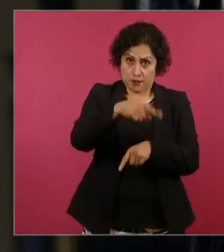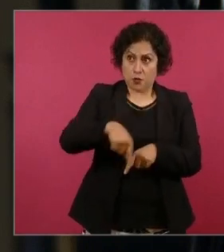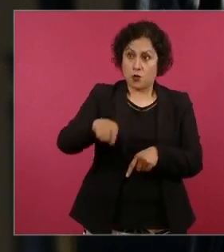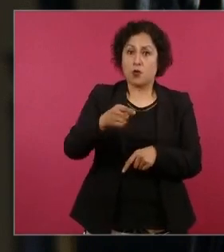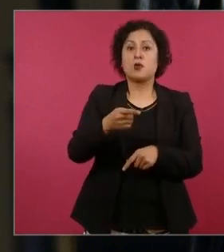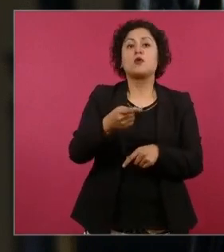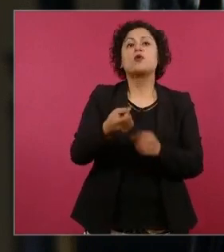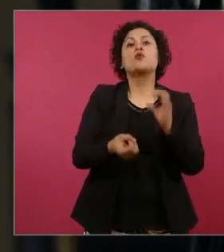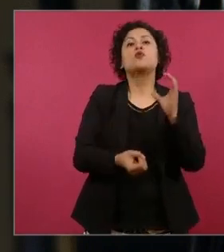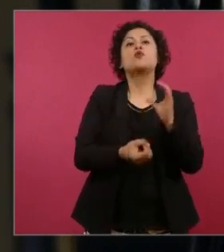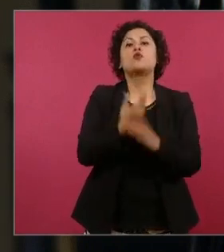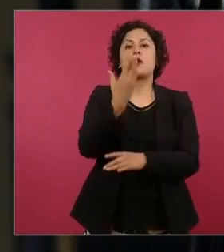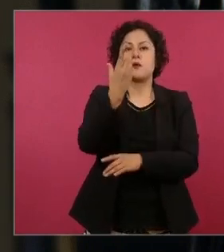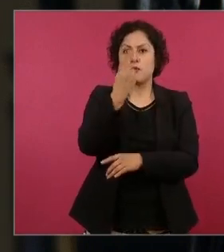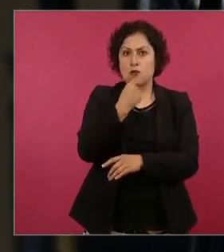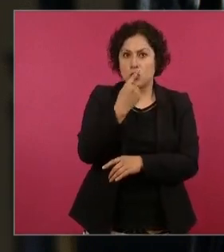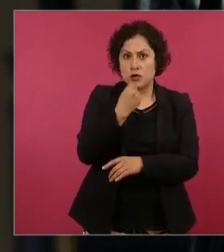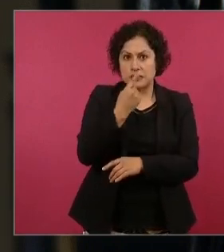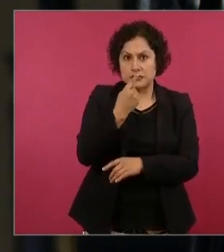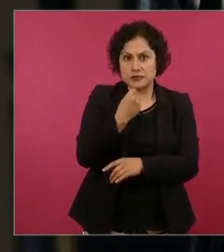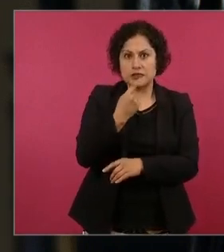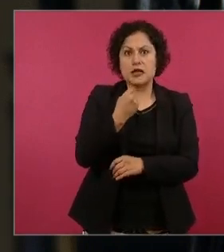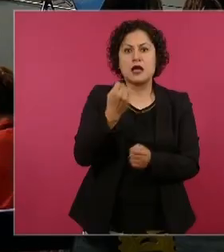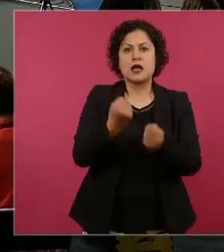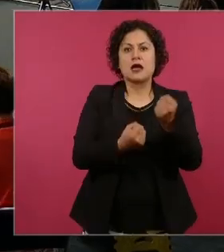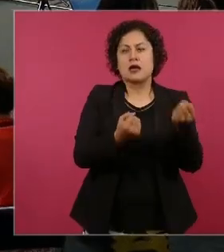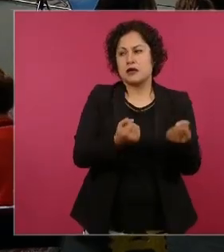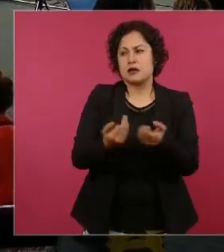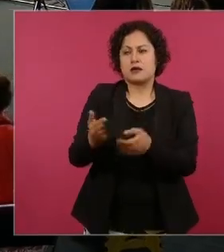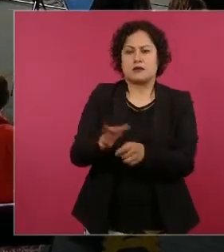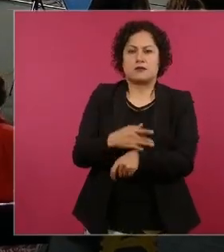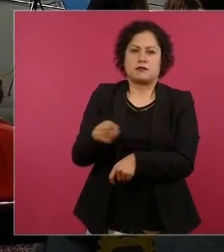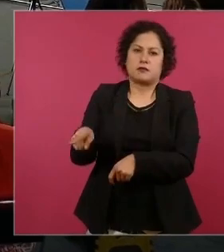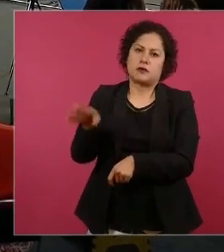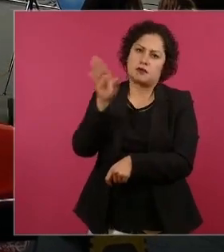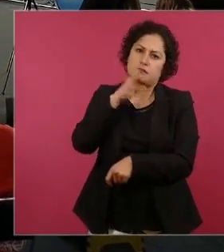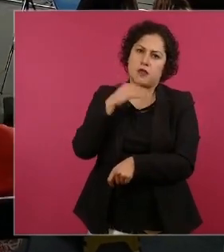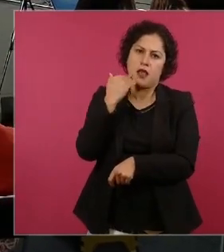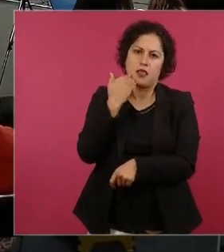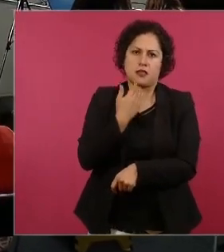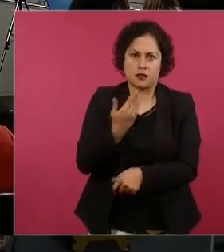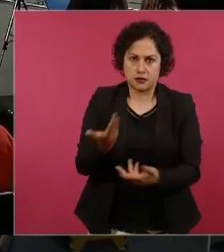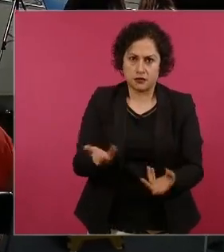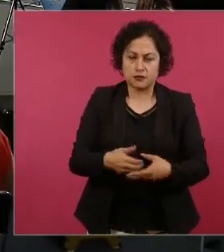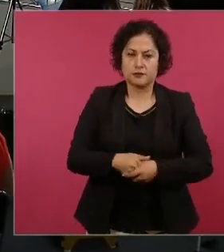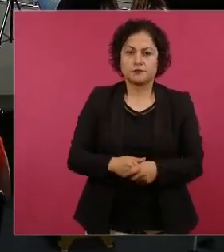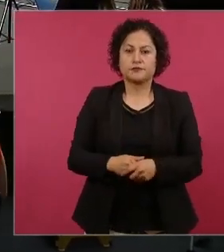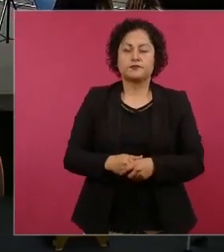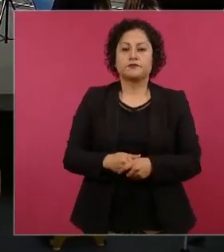policíacas nuevas, porque las que tienen sí están en pésimas condiciones. Ese es el primer bueno, tema. Bueno,